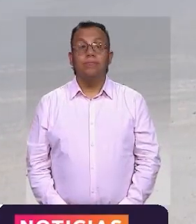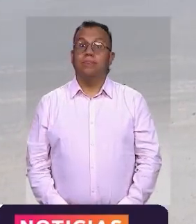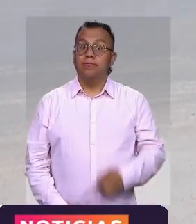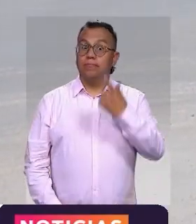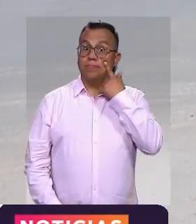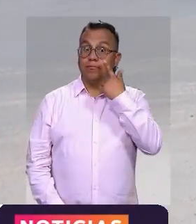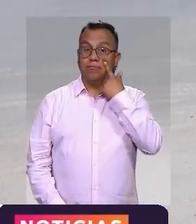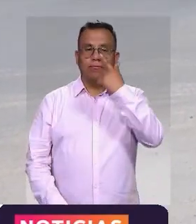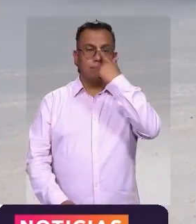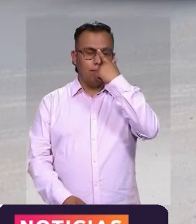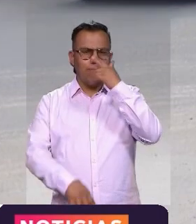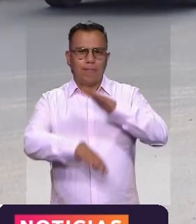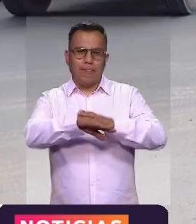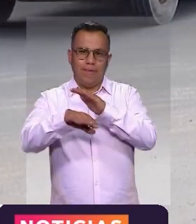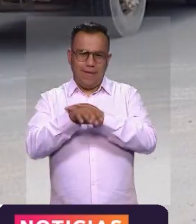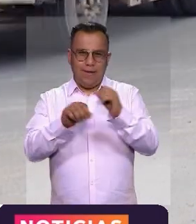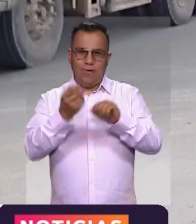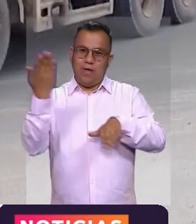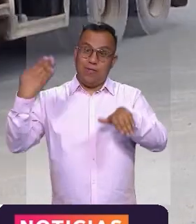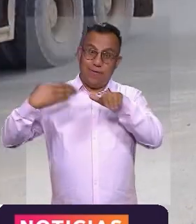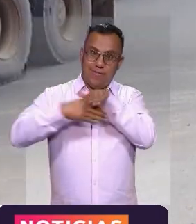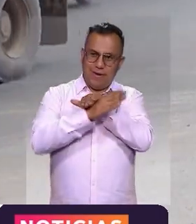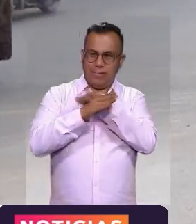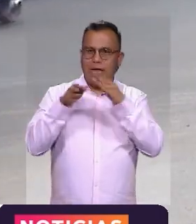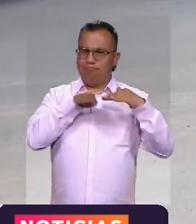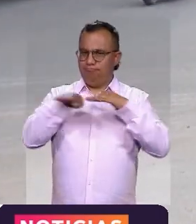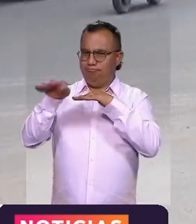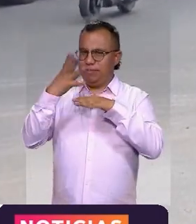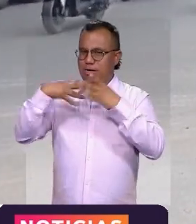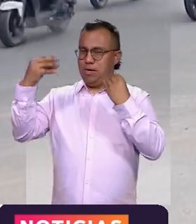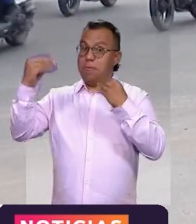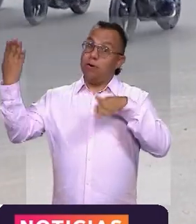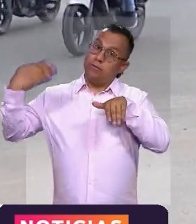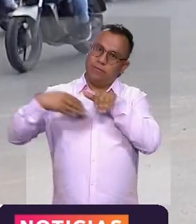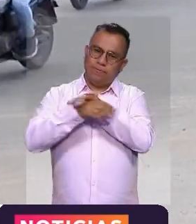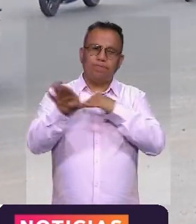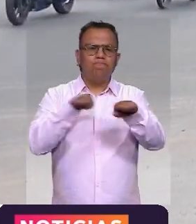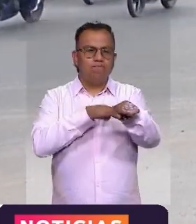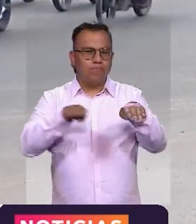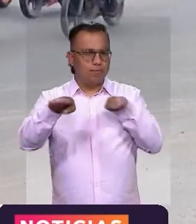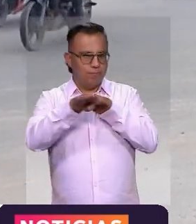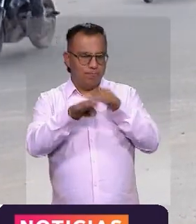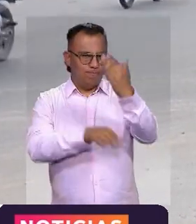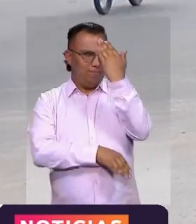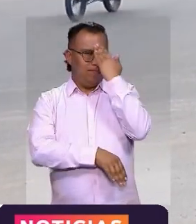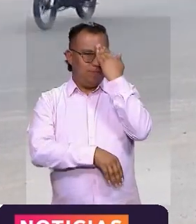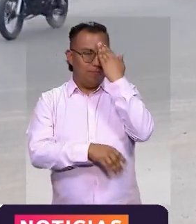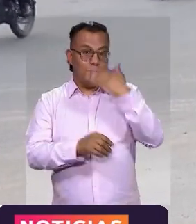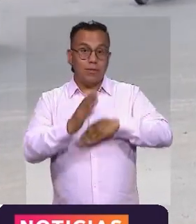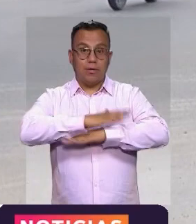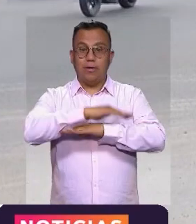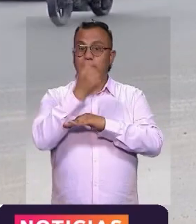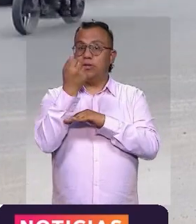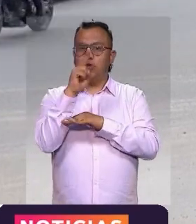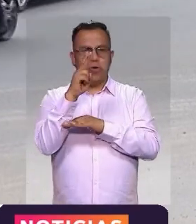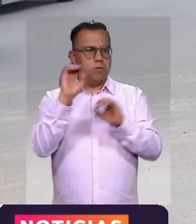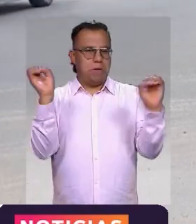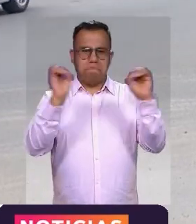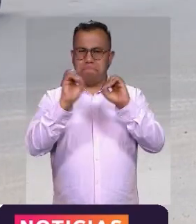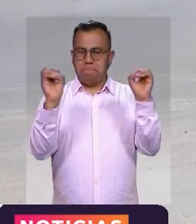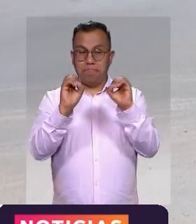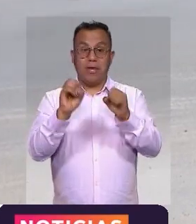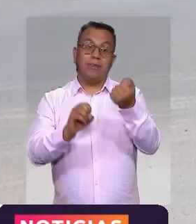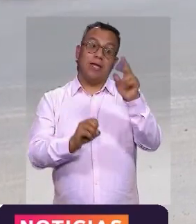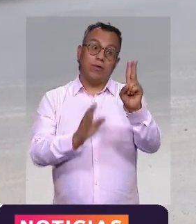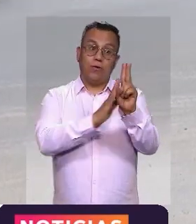Recuerden que al regresar por la autopista sur en el municipio de Soacha, rige la medida de pico y placa. Hasta las 12 no habrá restricción.